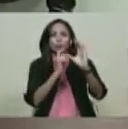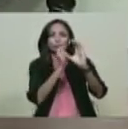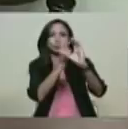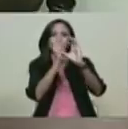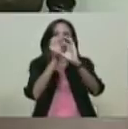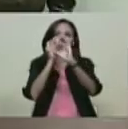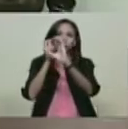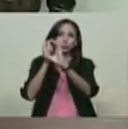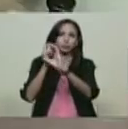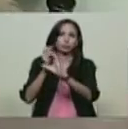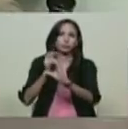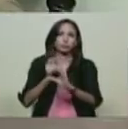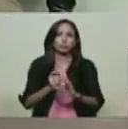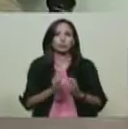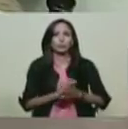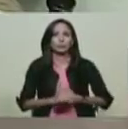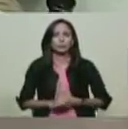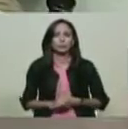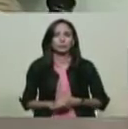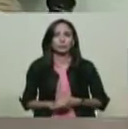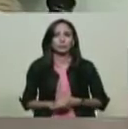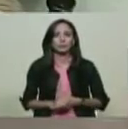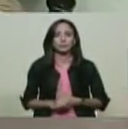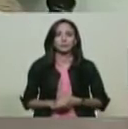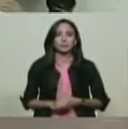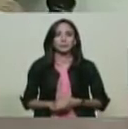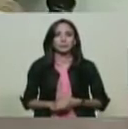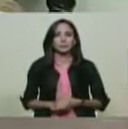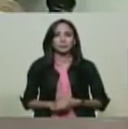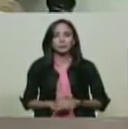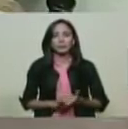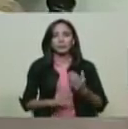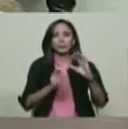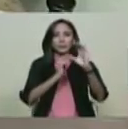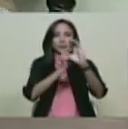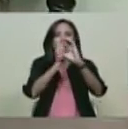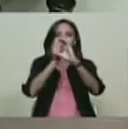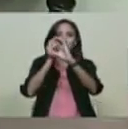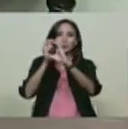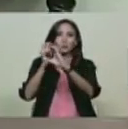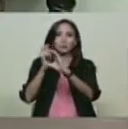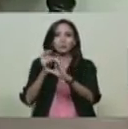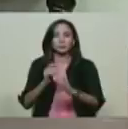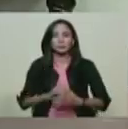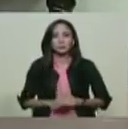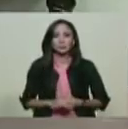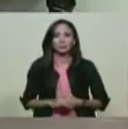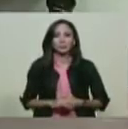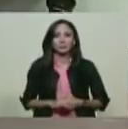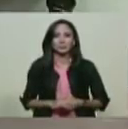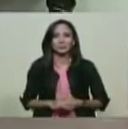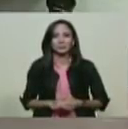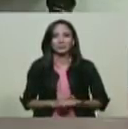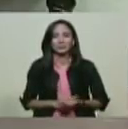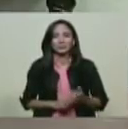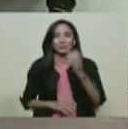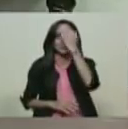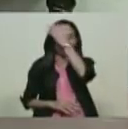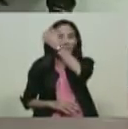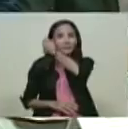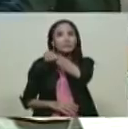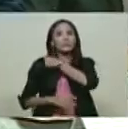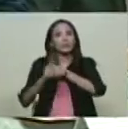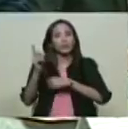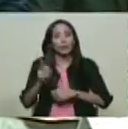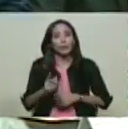de minería, se dice más bien, de minar. Y además,